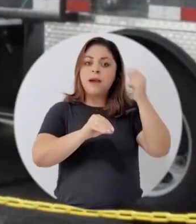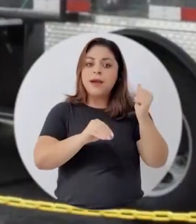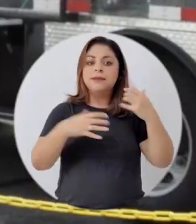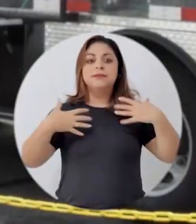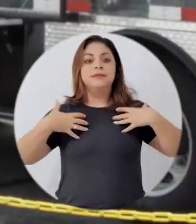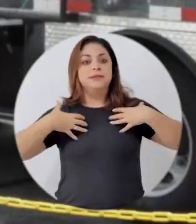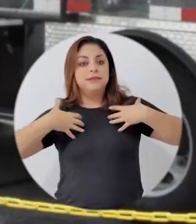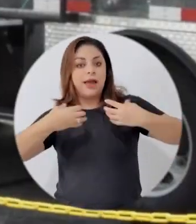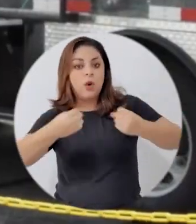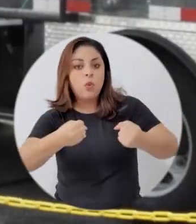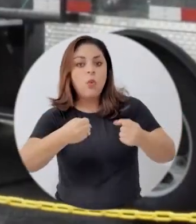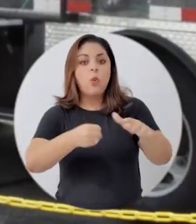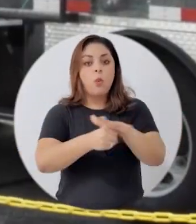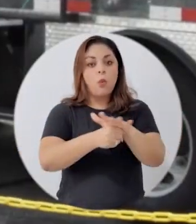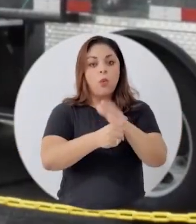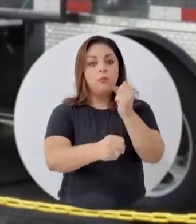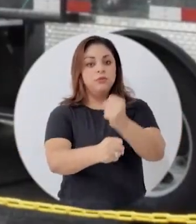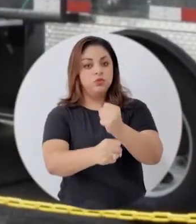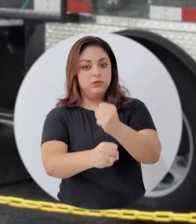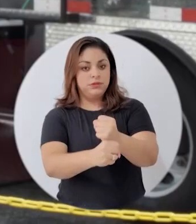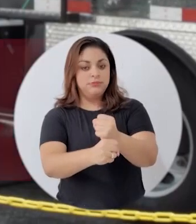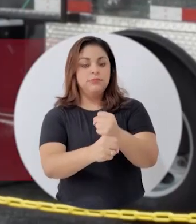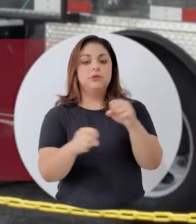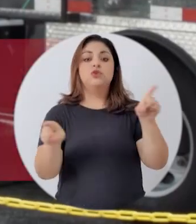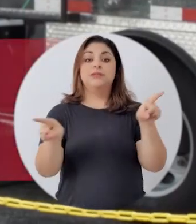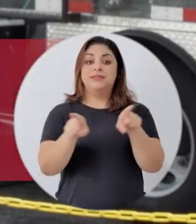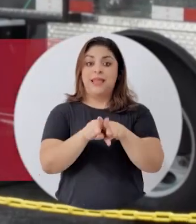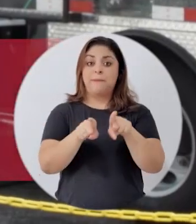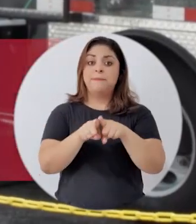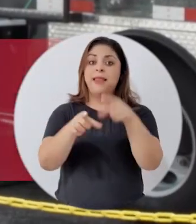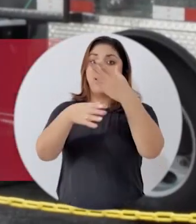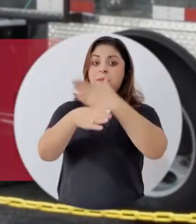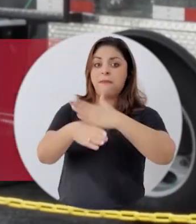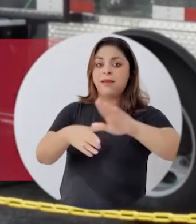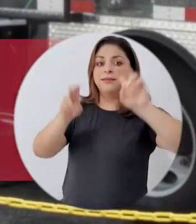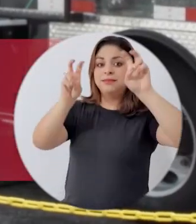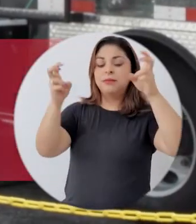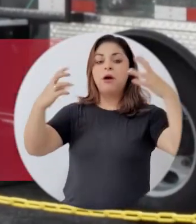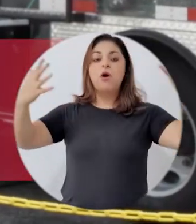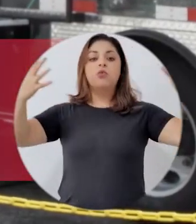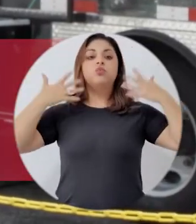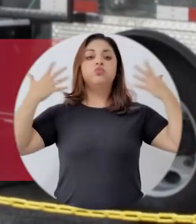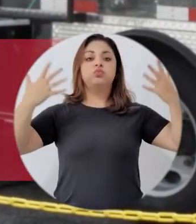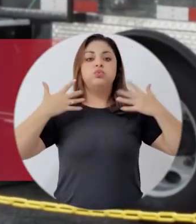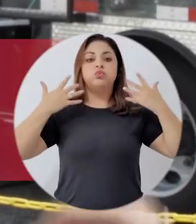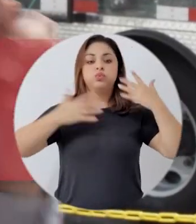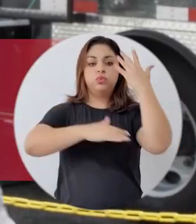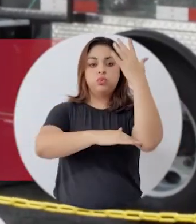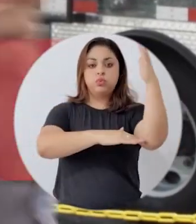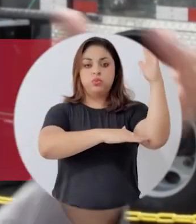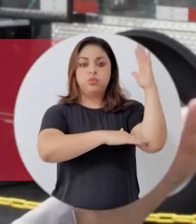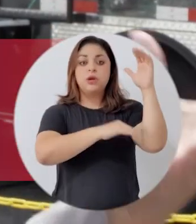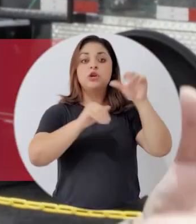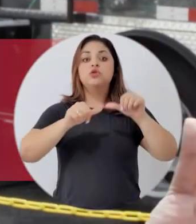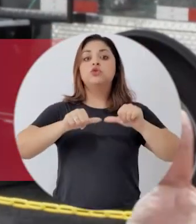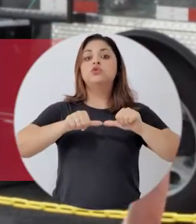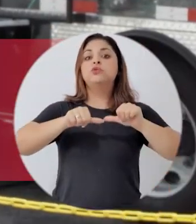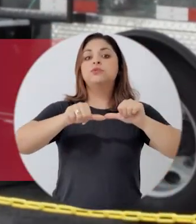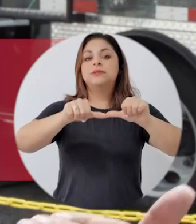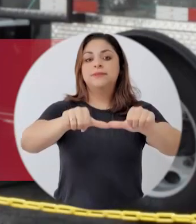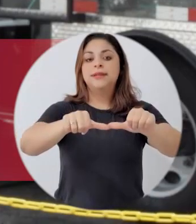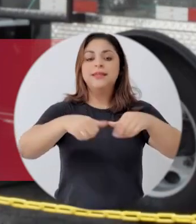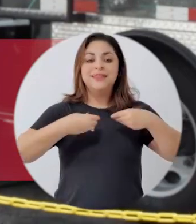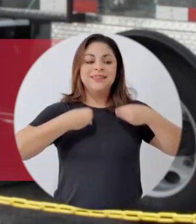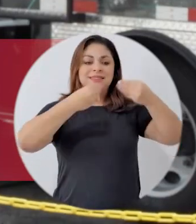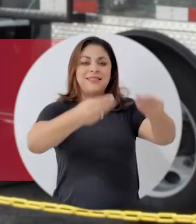accidentabilidad o de salud ocupacional, sino que aportamos en la parte de la sostenibilidad. Entonces se les da un